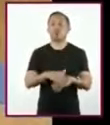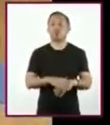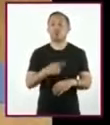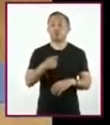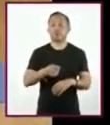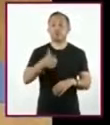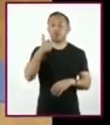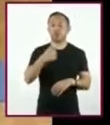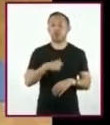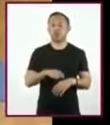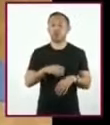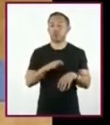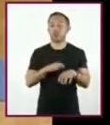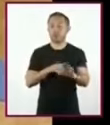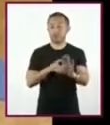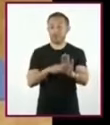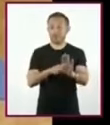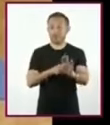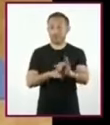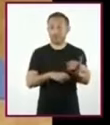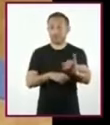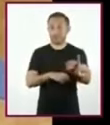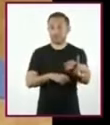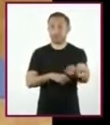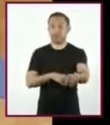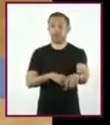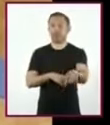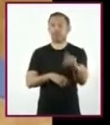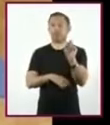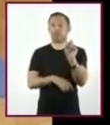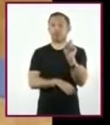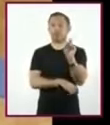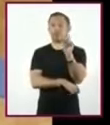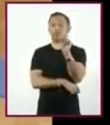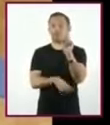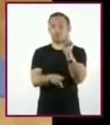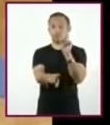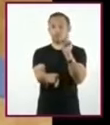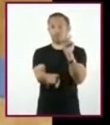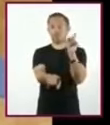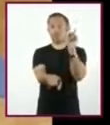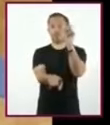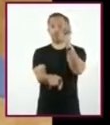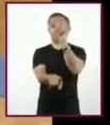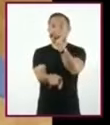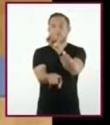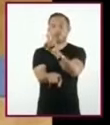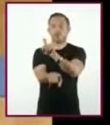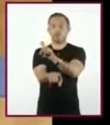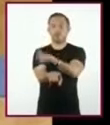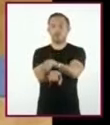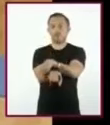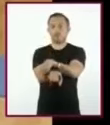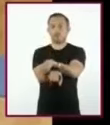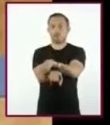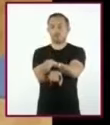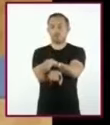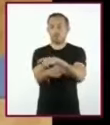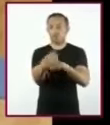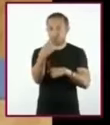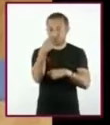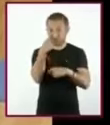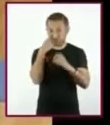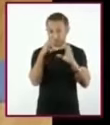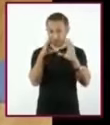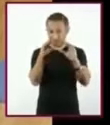la pierna izquierda y llevar el pie izquierdo por fuera de la rodilla derecha. Y ahora fíjate muy bien, el